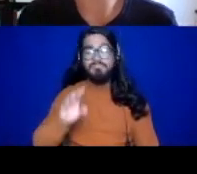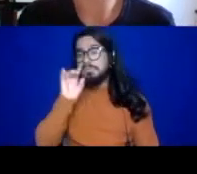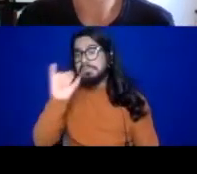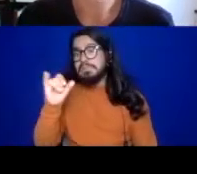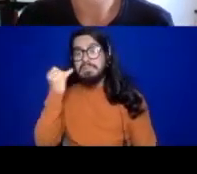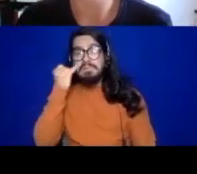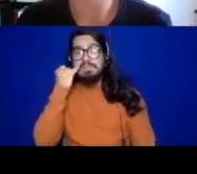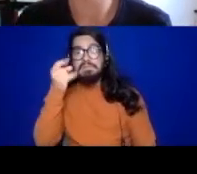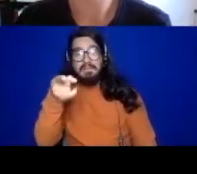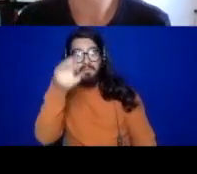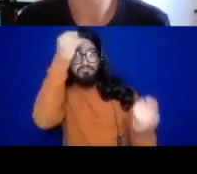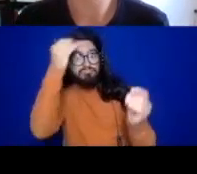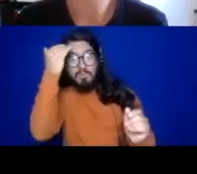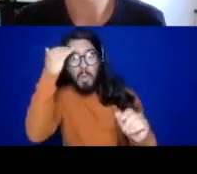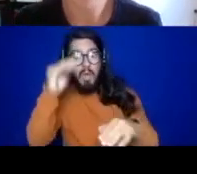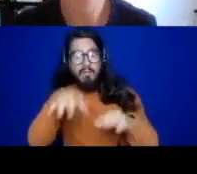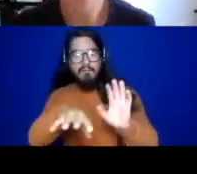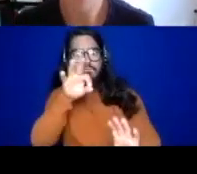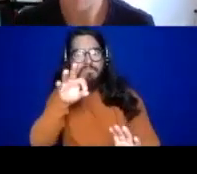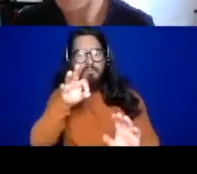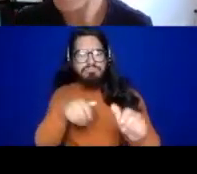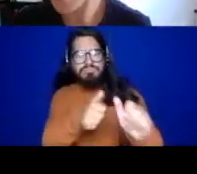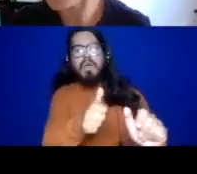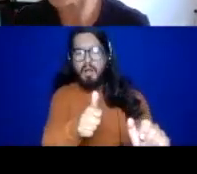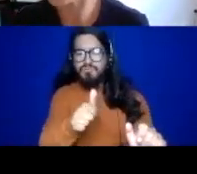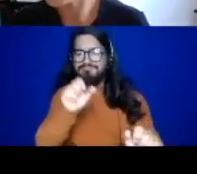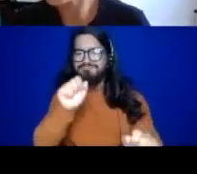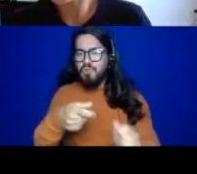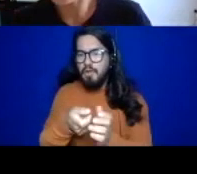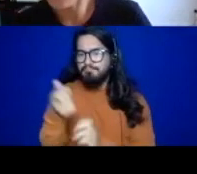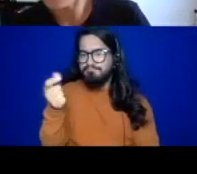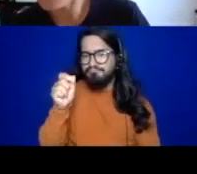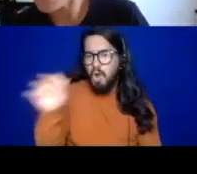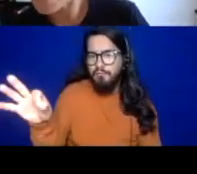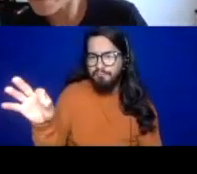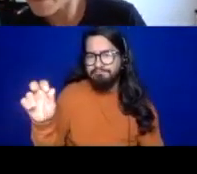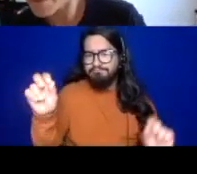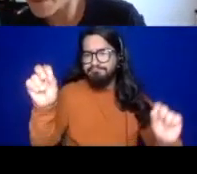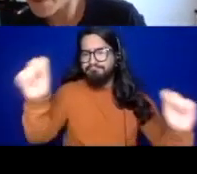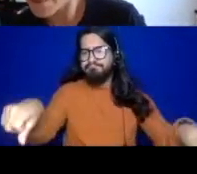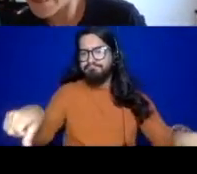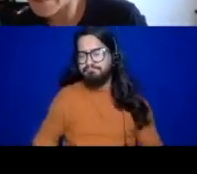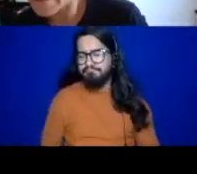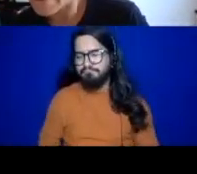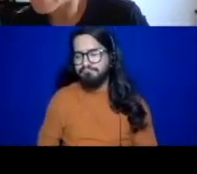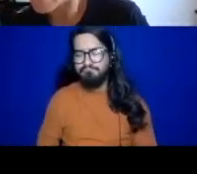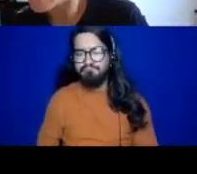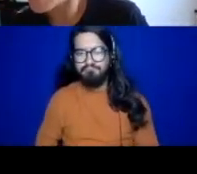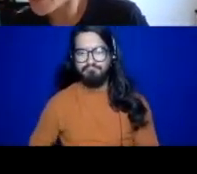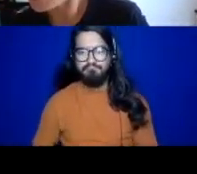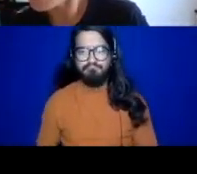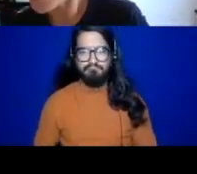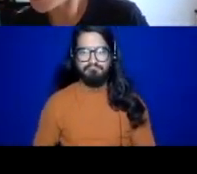para publicidad. Pero eso sí lo pueden quitar. Pueden quitar la habilidad de poder rastrear.